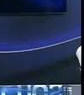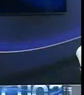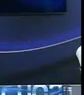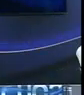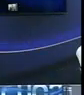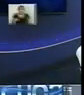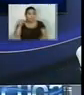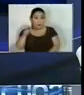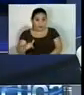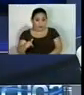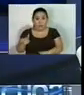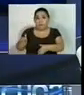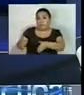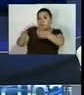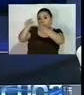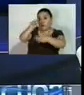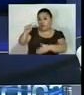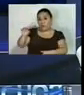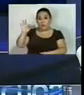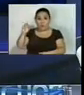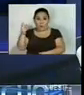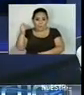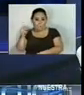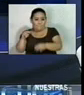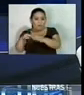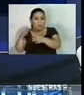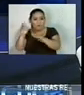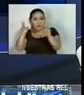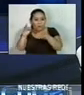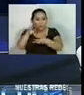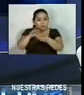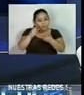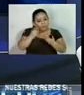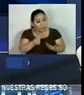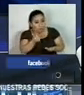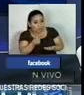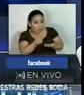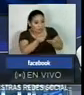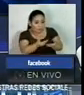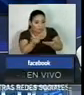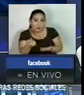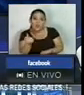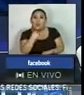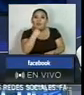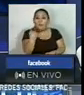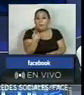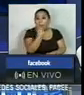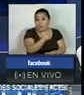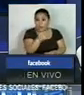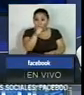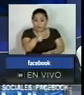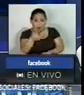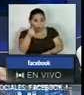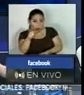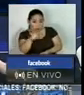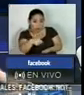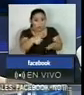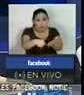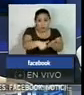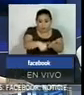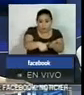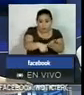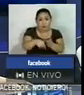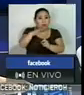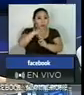El Fondo Ambiental de El Salvador entregó un importante donativo a los agentes municipales de la Alcaldía de Ilopango quienes recibieron caretas de